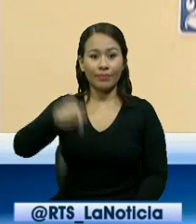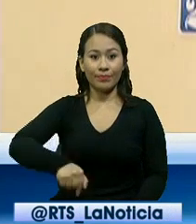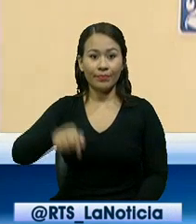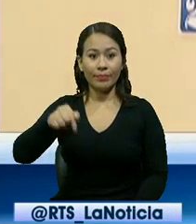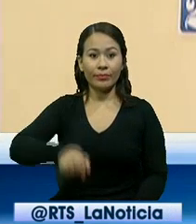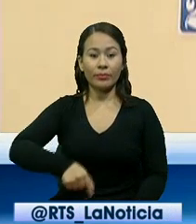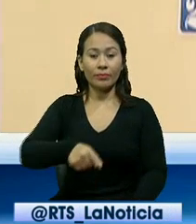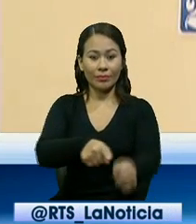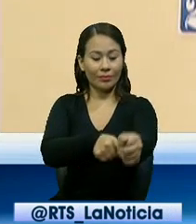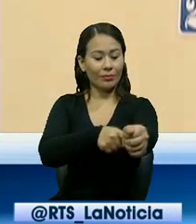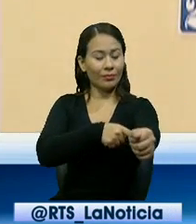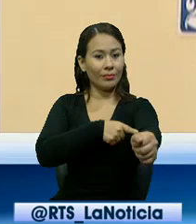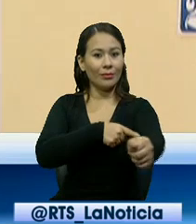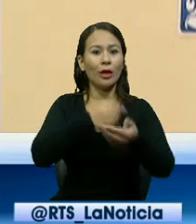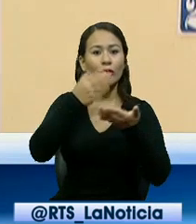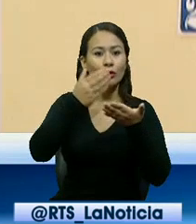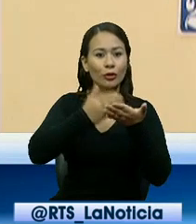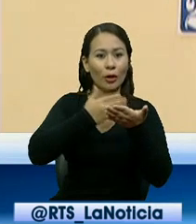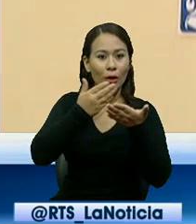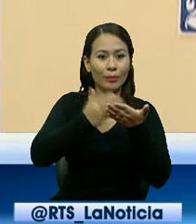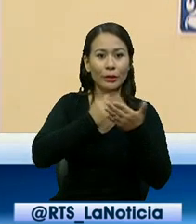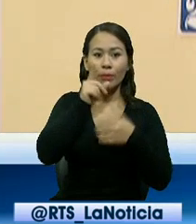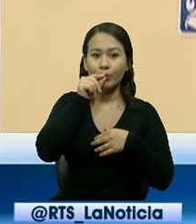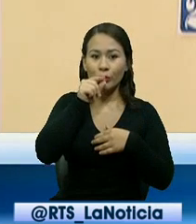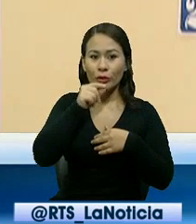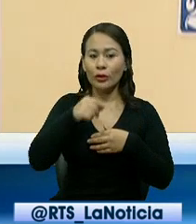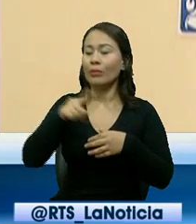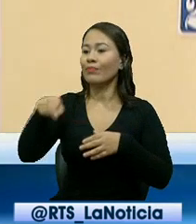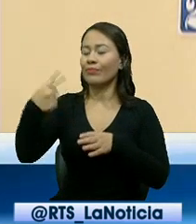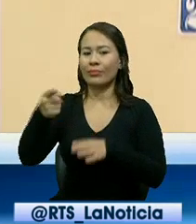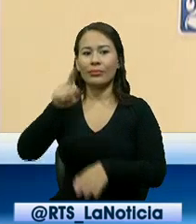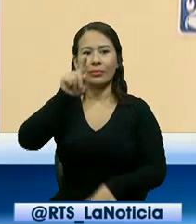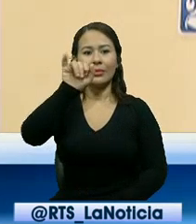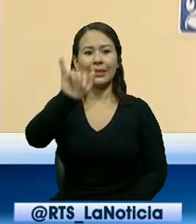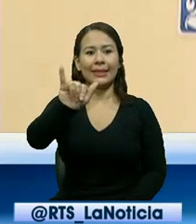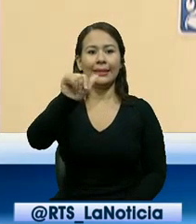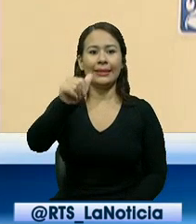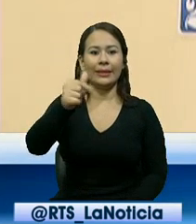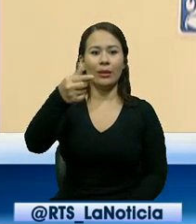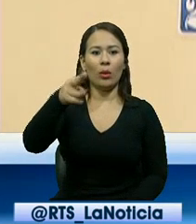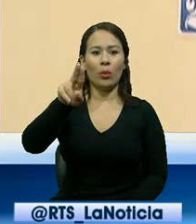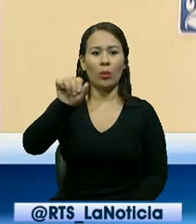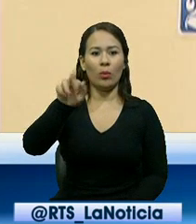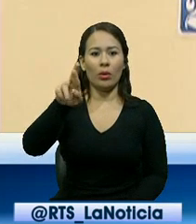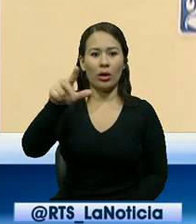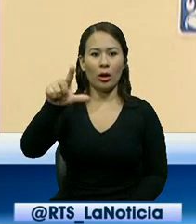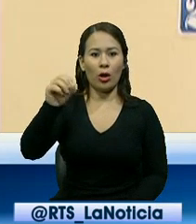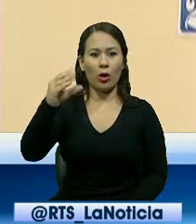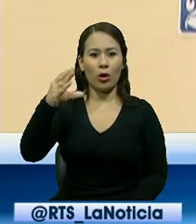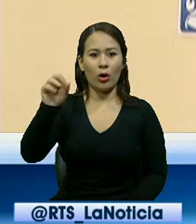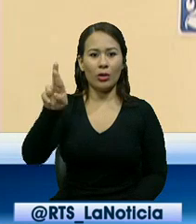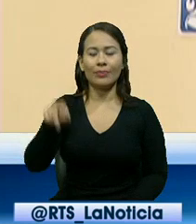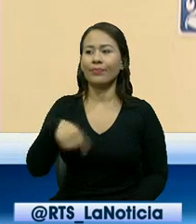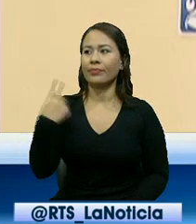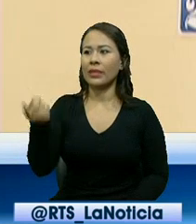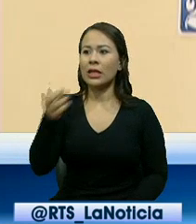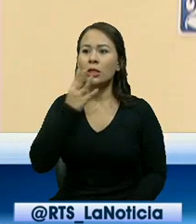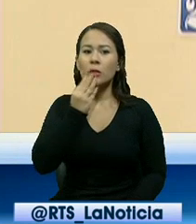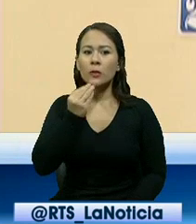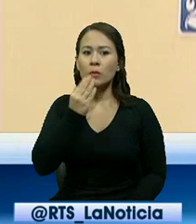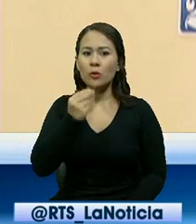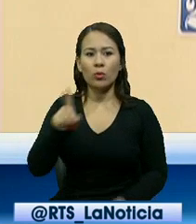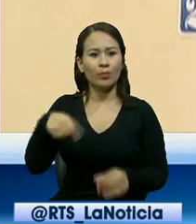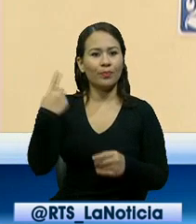el locrito Criollo el yaguarlocro El Seco de chivo el yapingacho